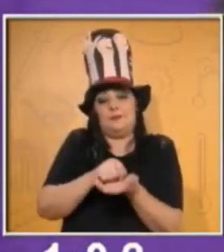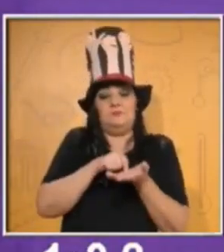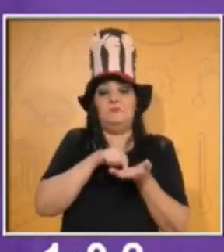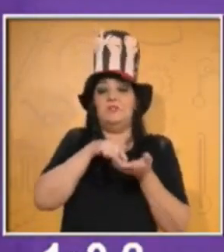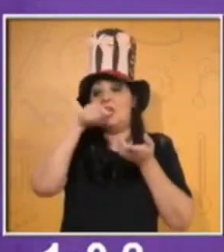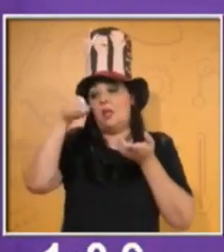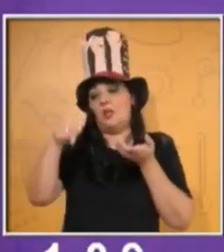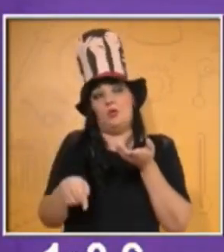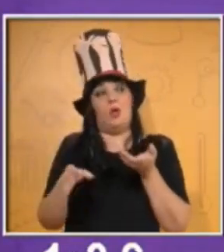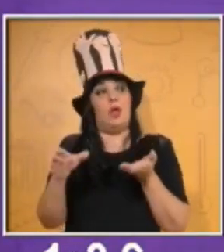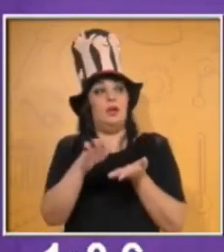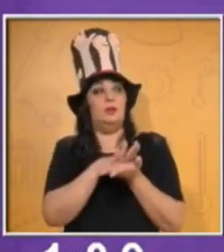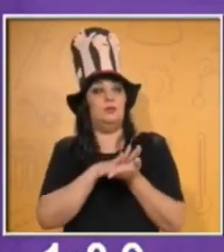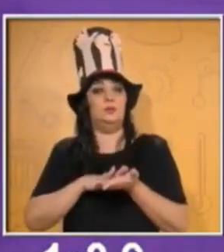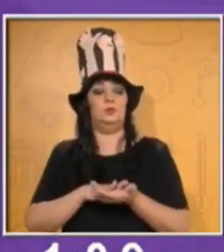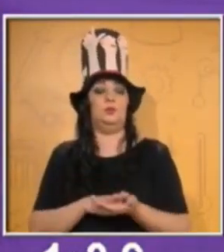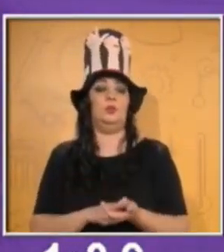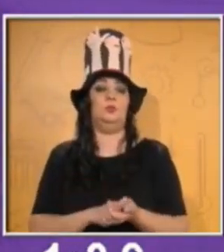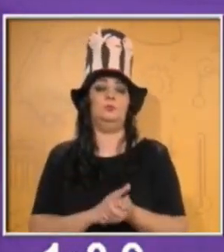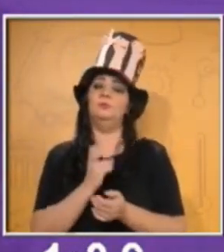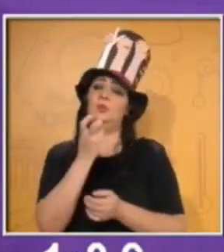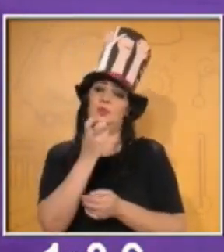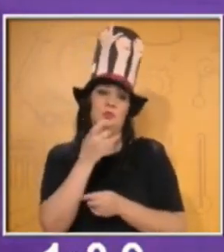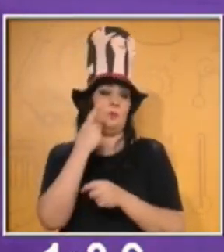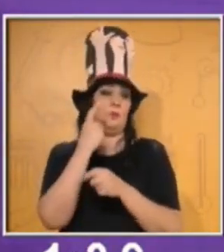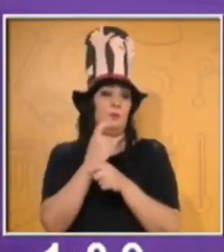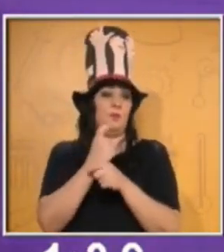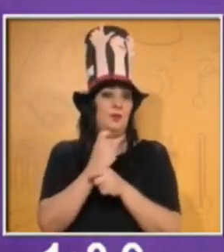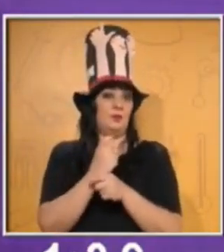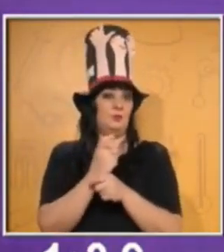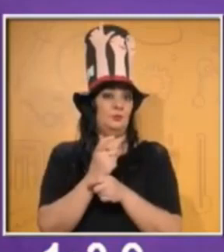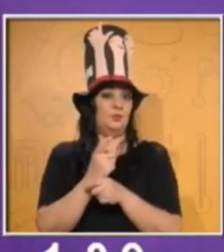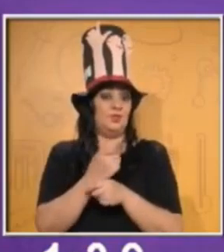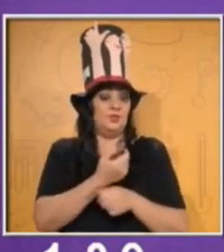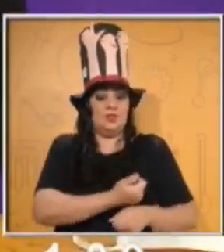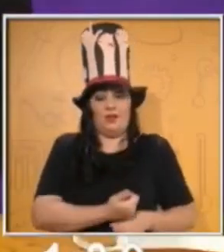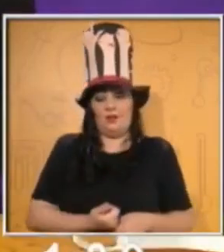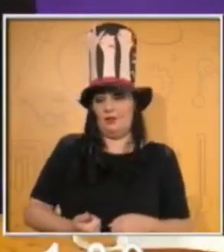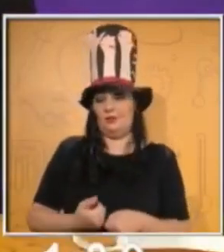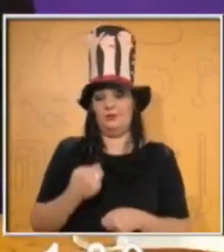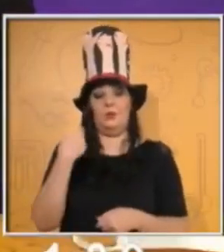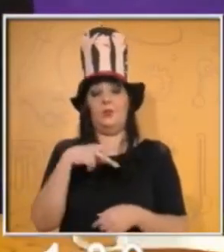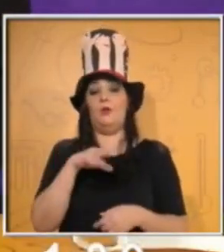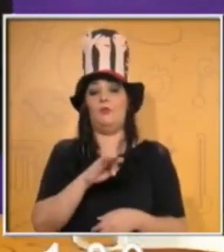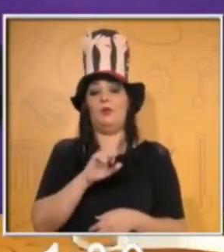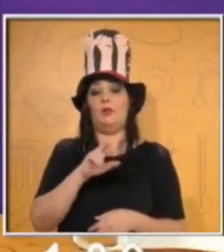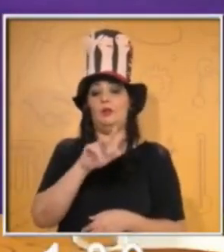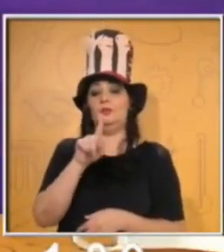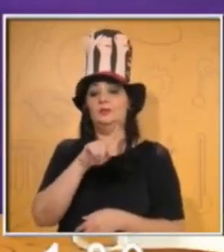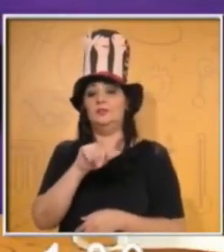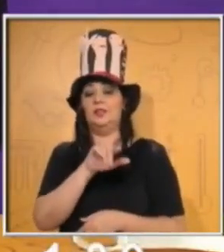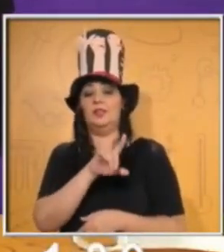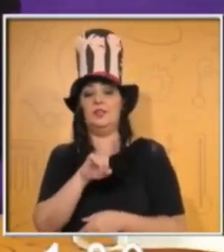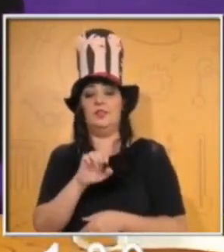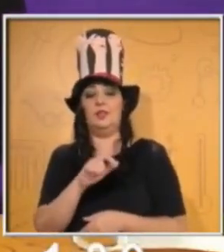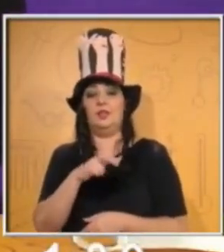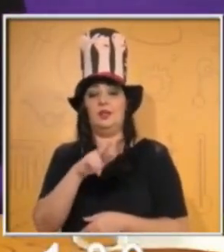suelo. Y bueno, con esto tienes el primer elemento secreto. Vamos a ver el segundo. Muy